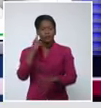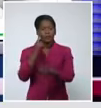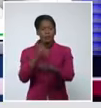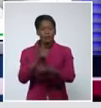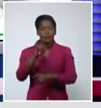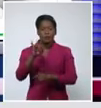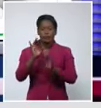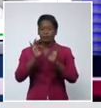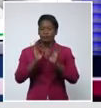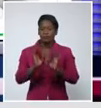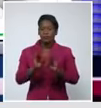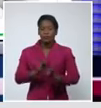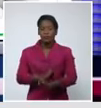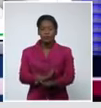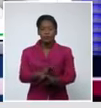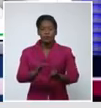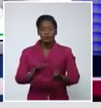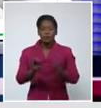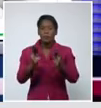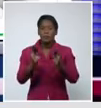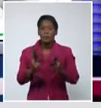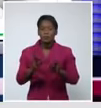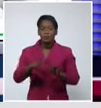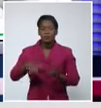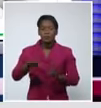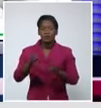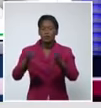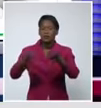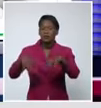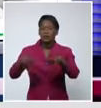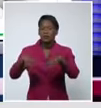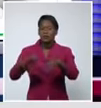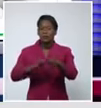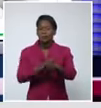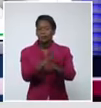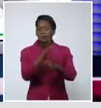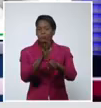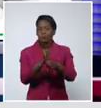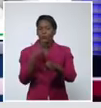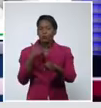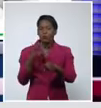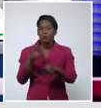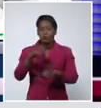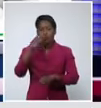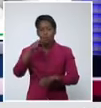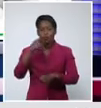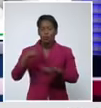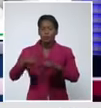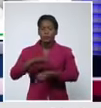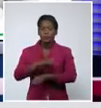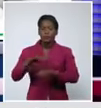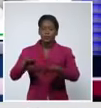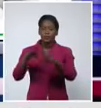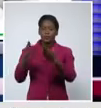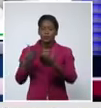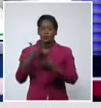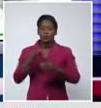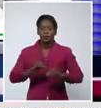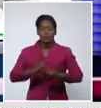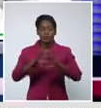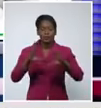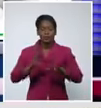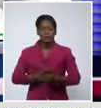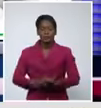punto para seguir informándolos sobre la actualización epidemiológica de nuestro país. Tengan todos buenos